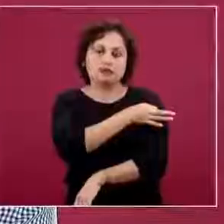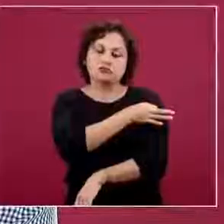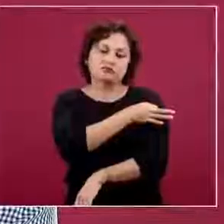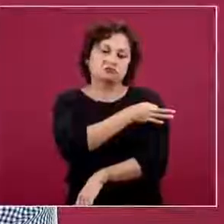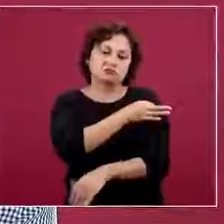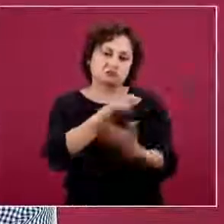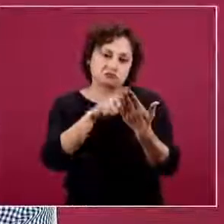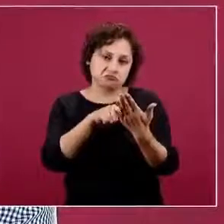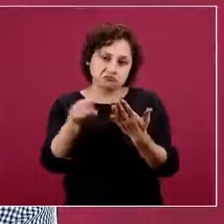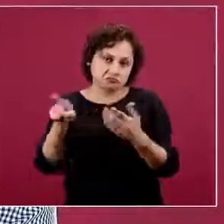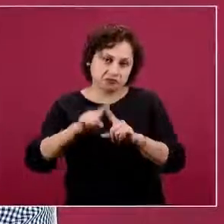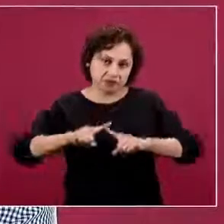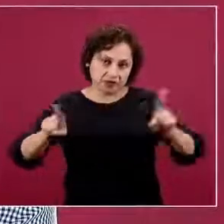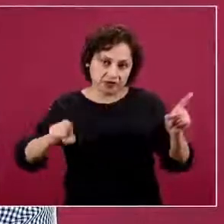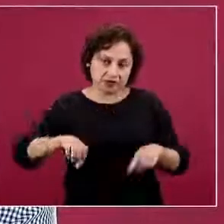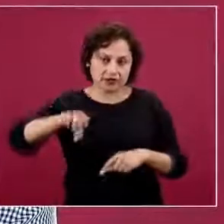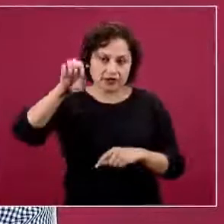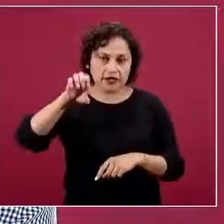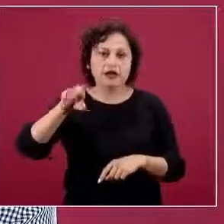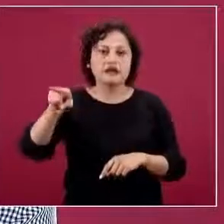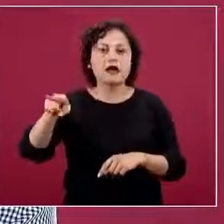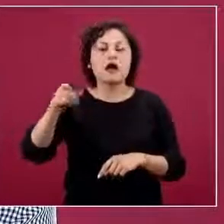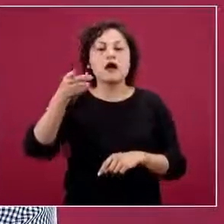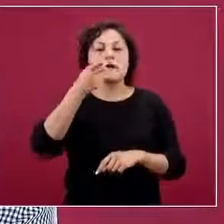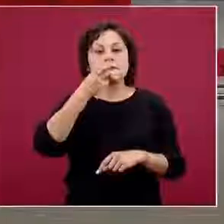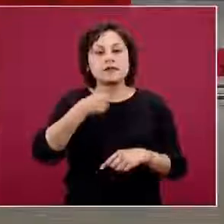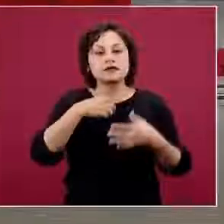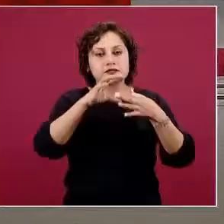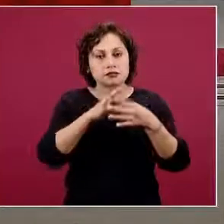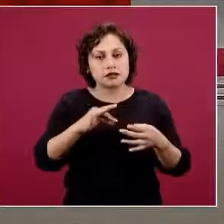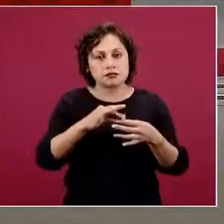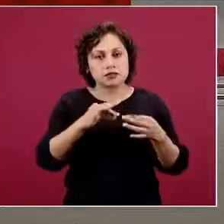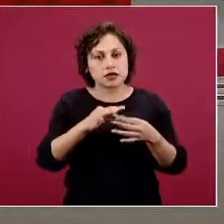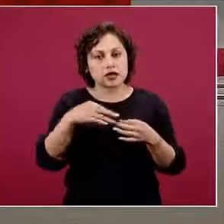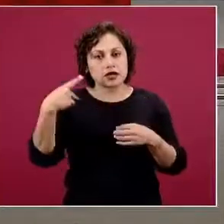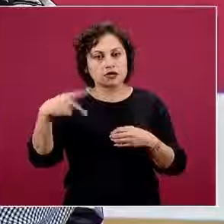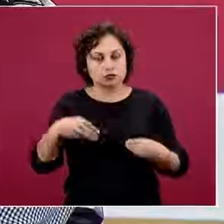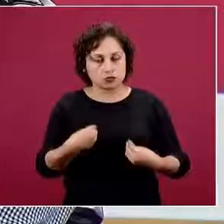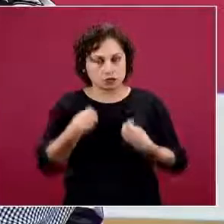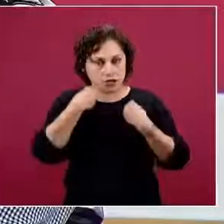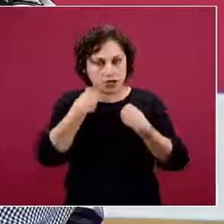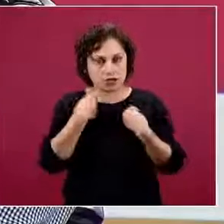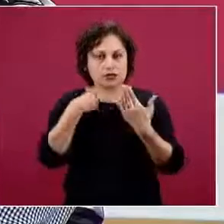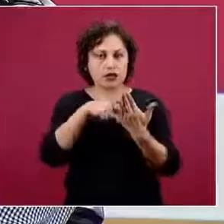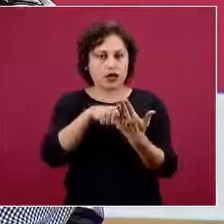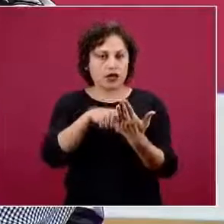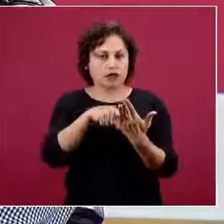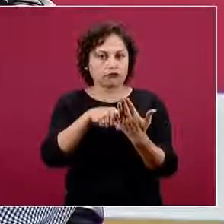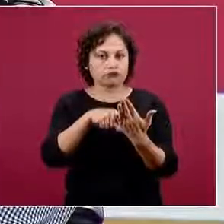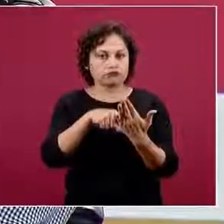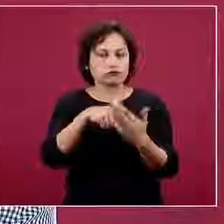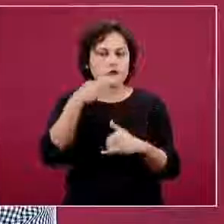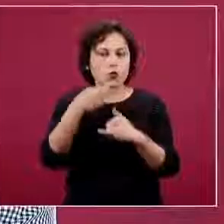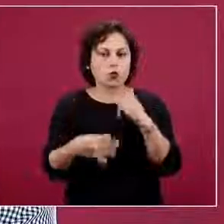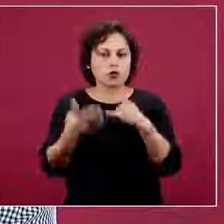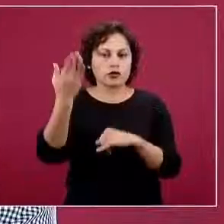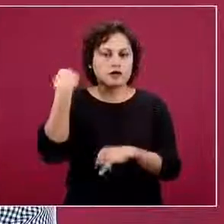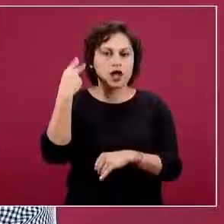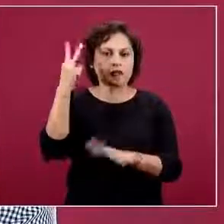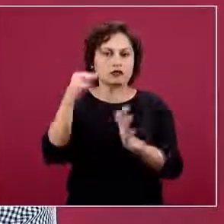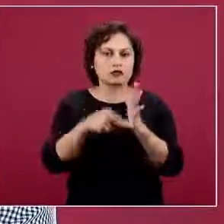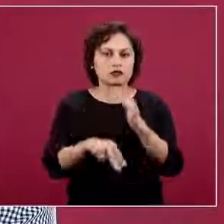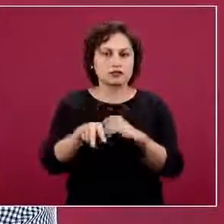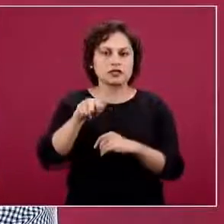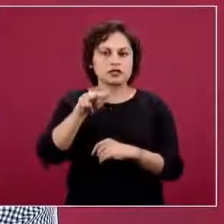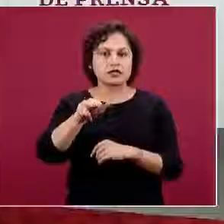demandado. Los antecedentes mencionados lógicamente son de hace algunos años, 2018 fue su último tratamiento